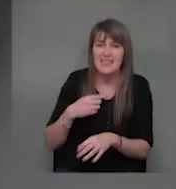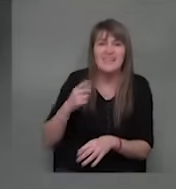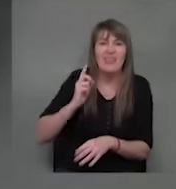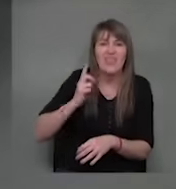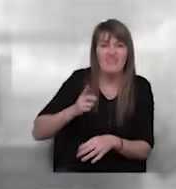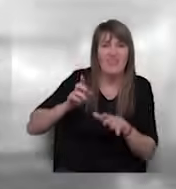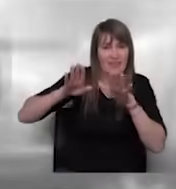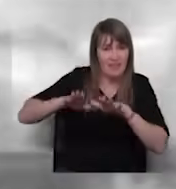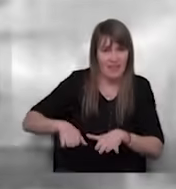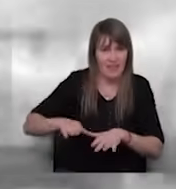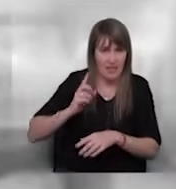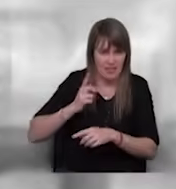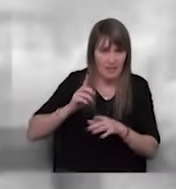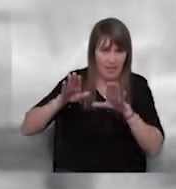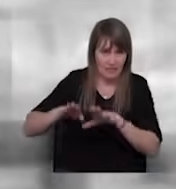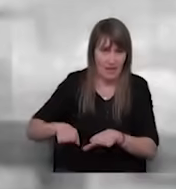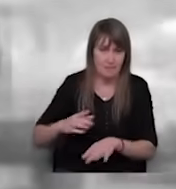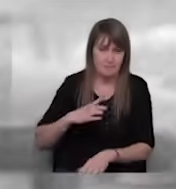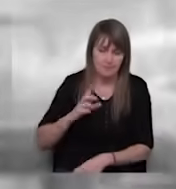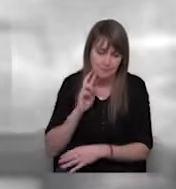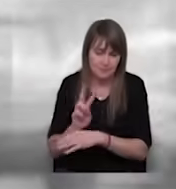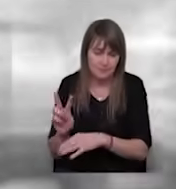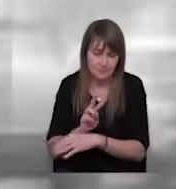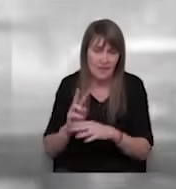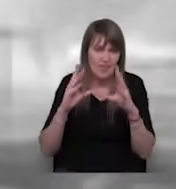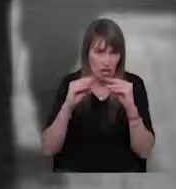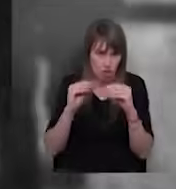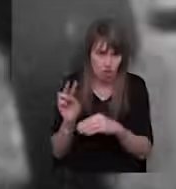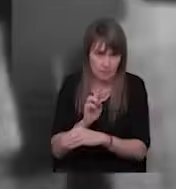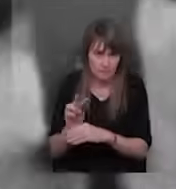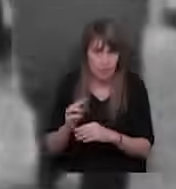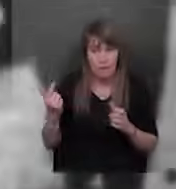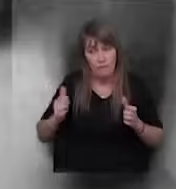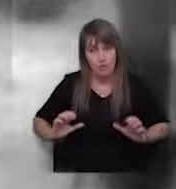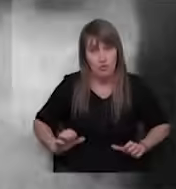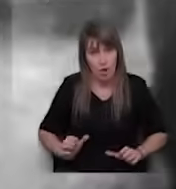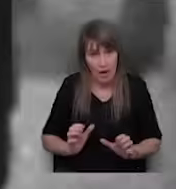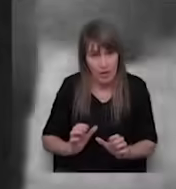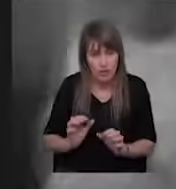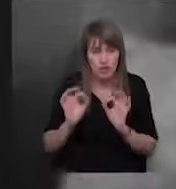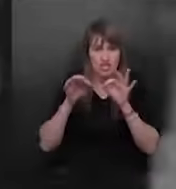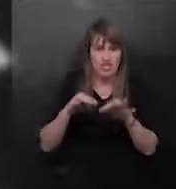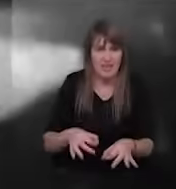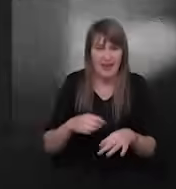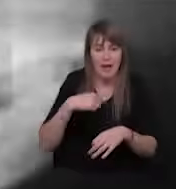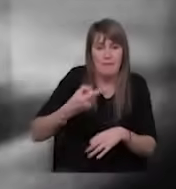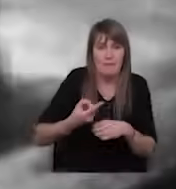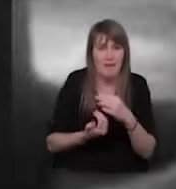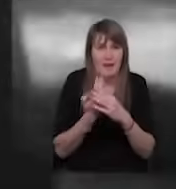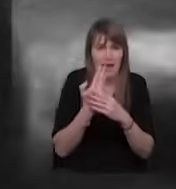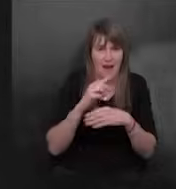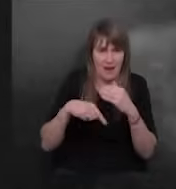quedarnos para custodiar a Castañeto durante la noche, ya que los funcionarios del Departamento 4 nos llegarían hasta las primeras horas de la mañana